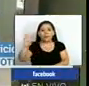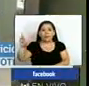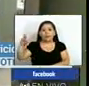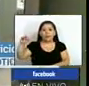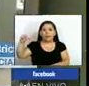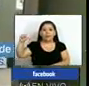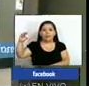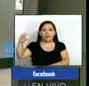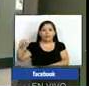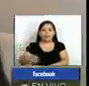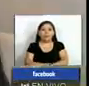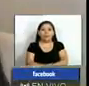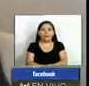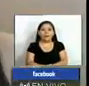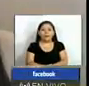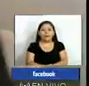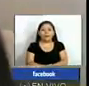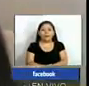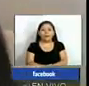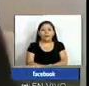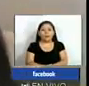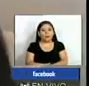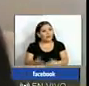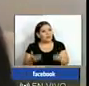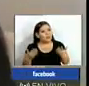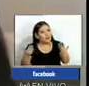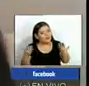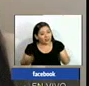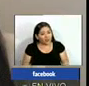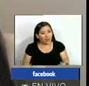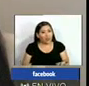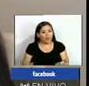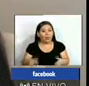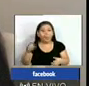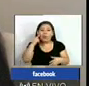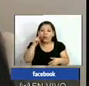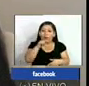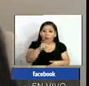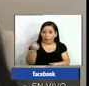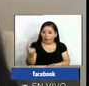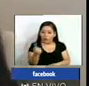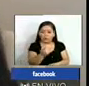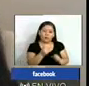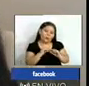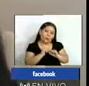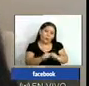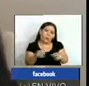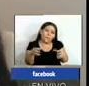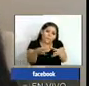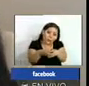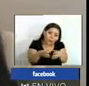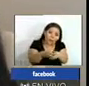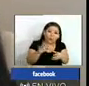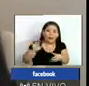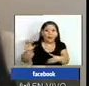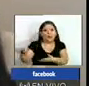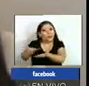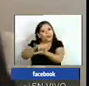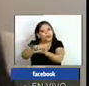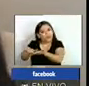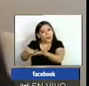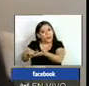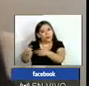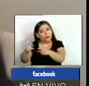Voz de América, Washington. Y pese a una reducción en la cantidad de fallecidos por el COVID-19 en Nueva York,